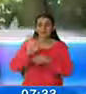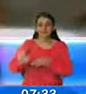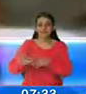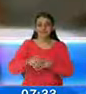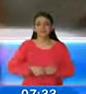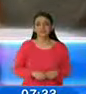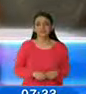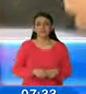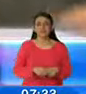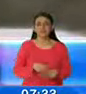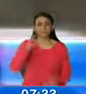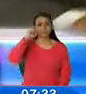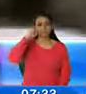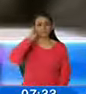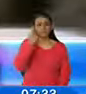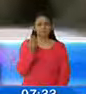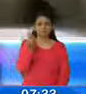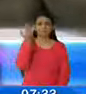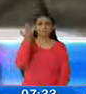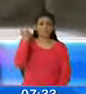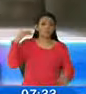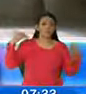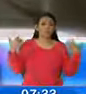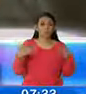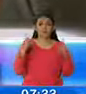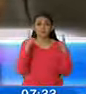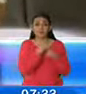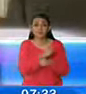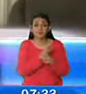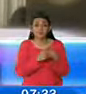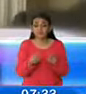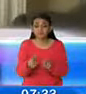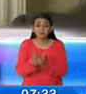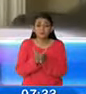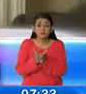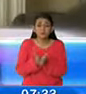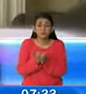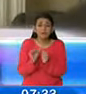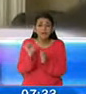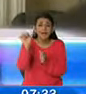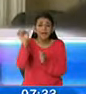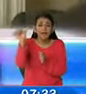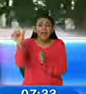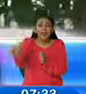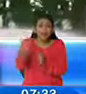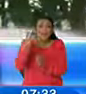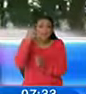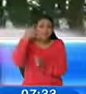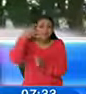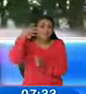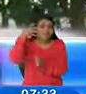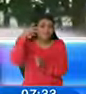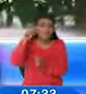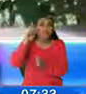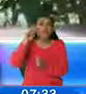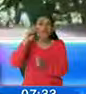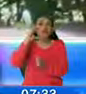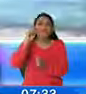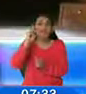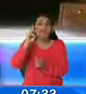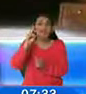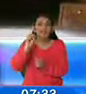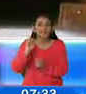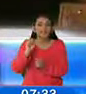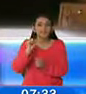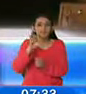patria. Recuerda las travesías que tenía que superar para poder salir desde el rincón más lejano de la Amazonía, su recordado nuevo Rocafuerte.